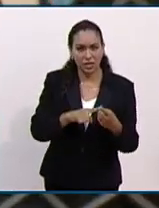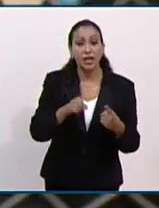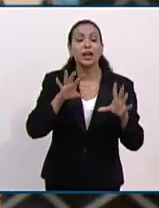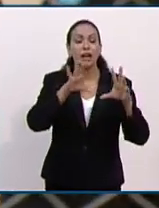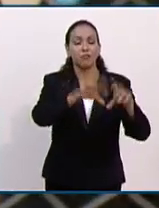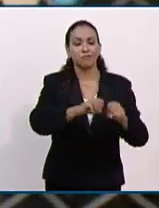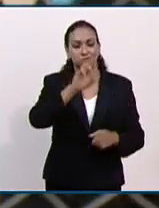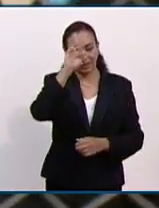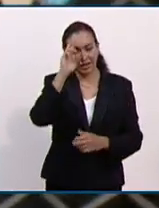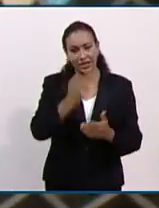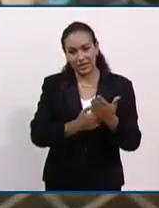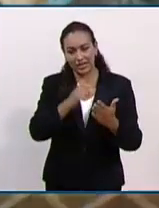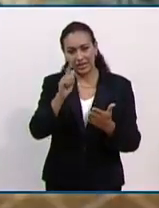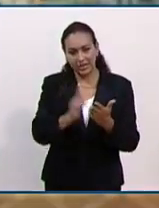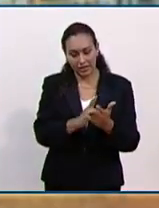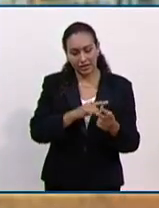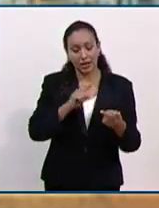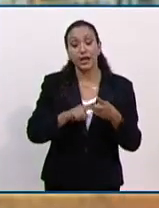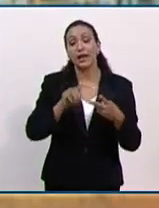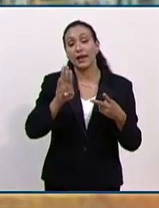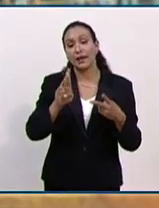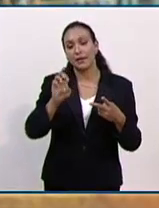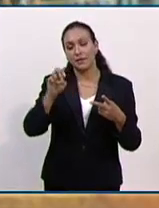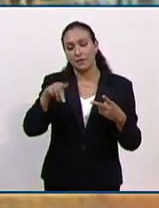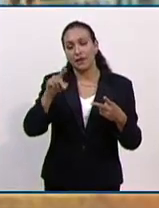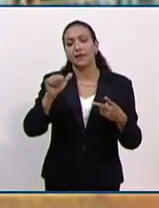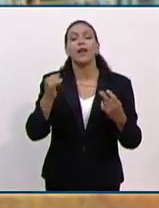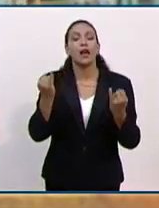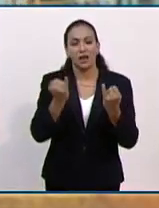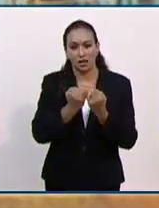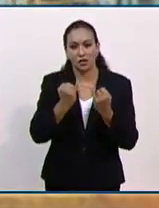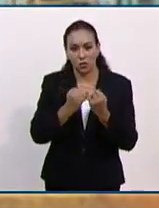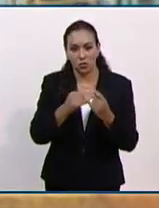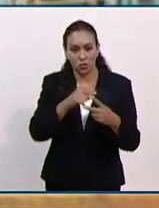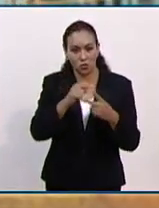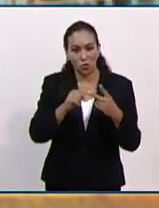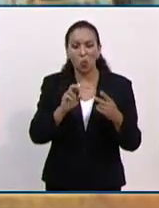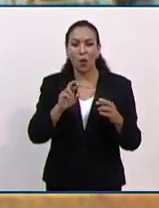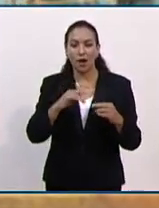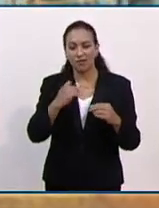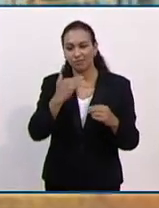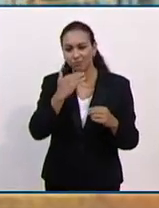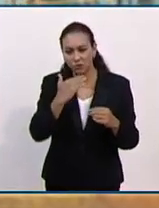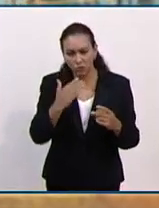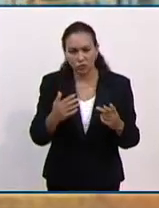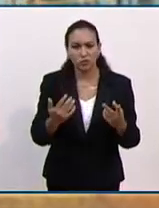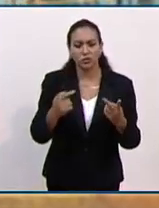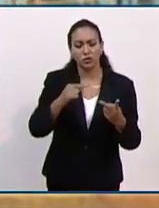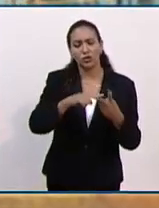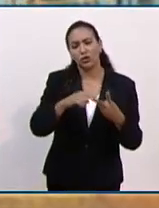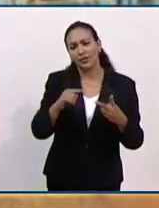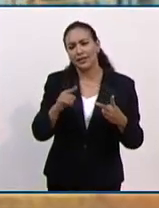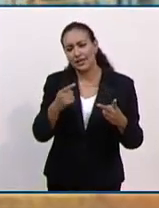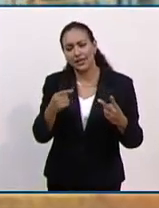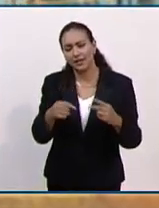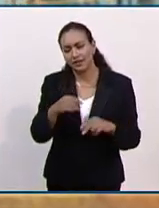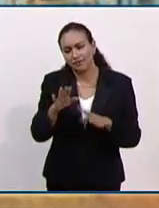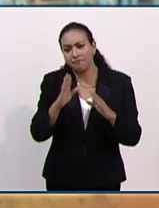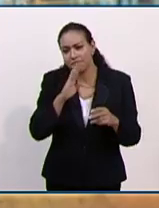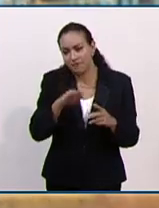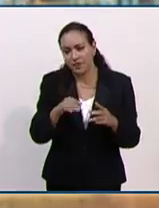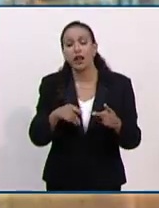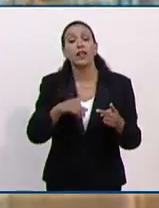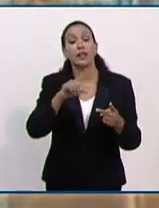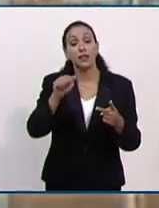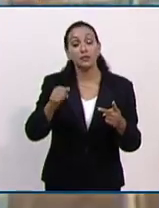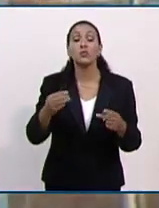ilegal, mientras que Brenda Quevedo también es procesada por los mismos delitos. En ambos casos, la Defensoría Pública ha interpuesto